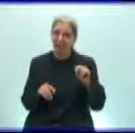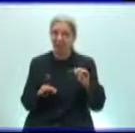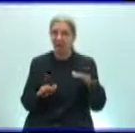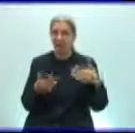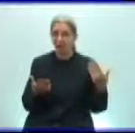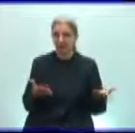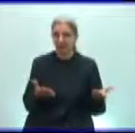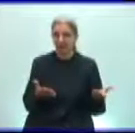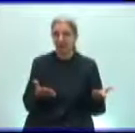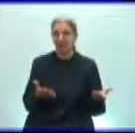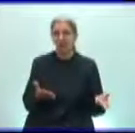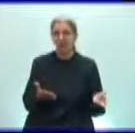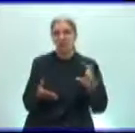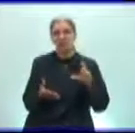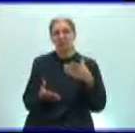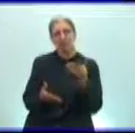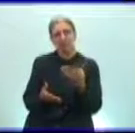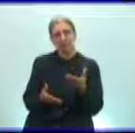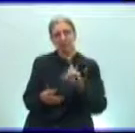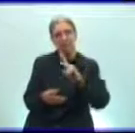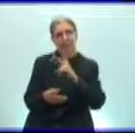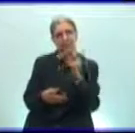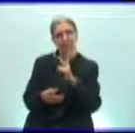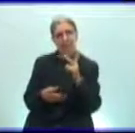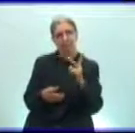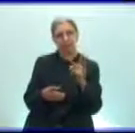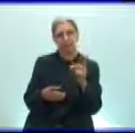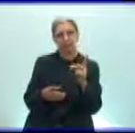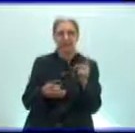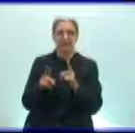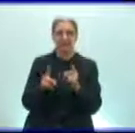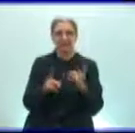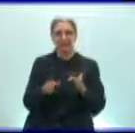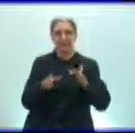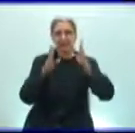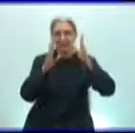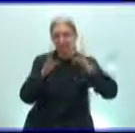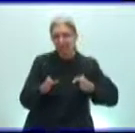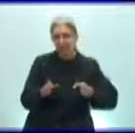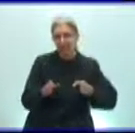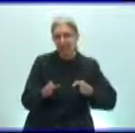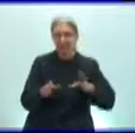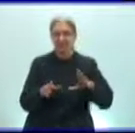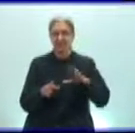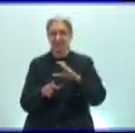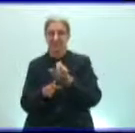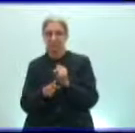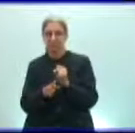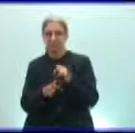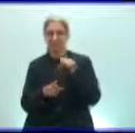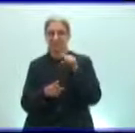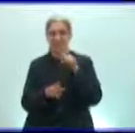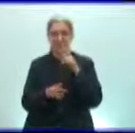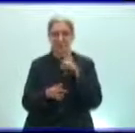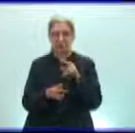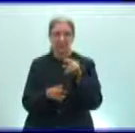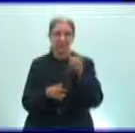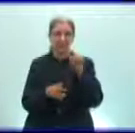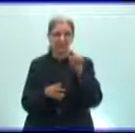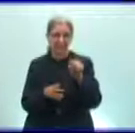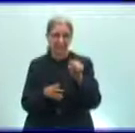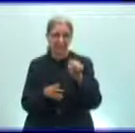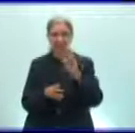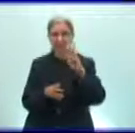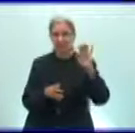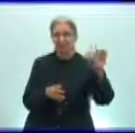a leer. Cuando se colocan dos resistencias en paralelo, la resistencia total responde a la ecuación que ahí ya